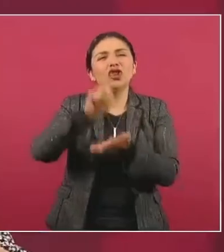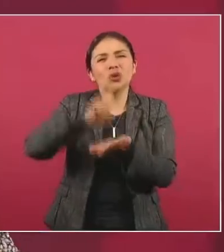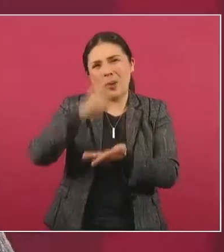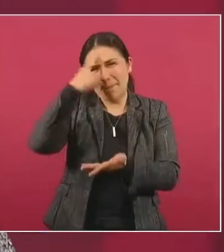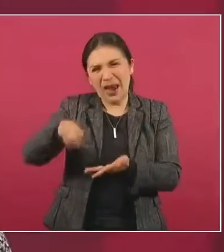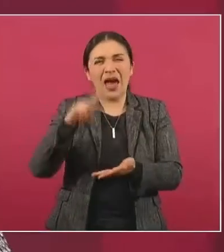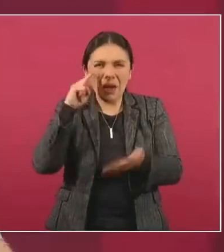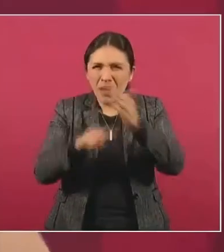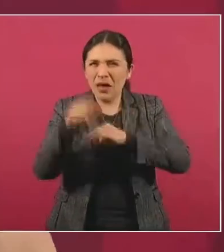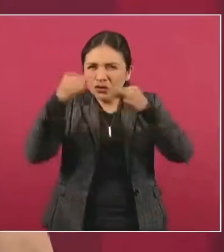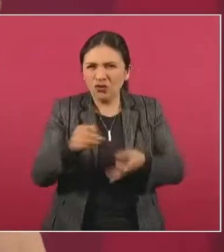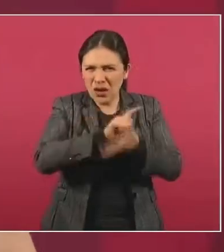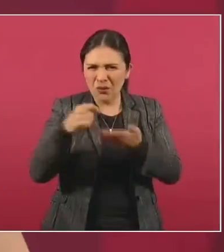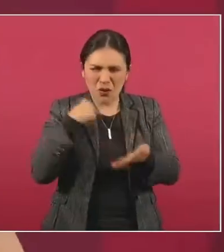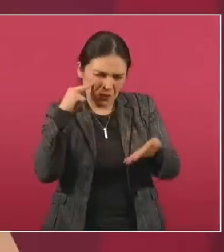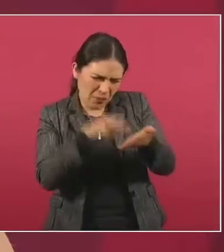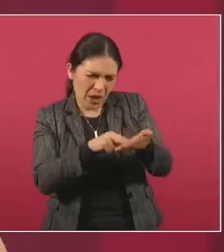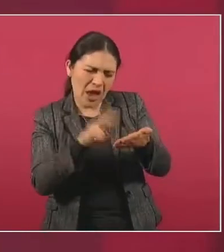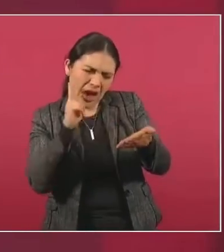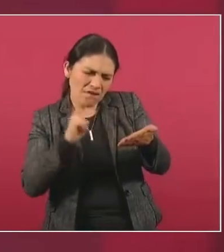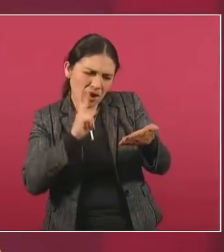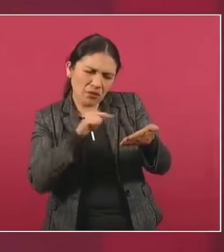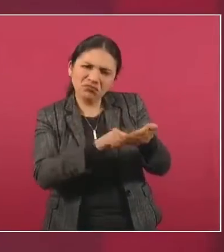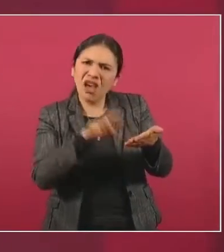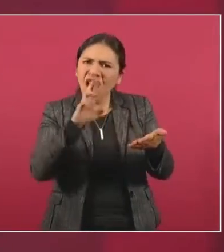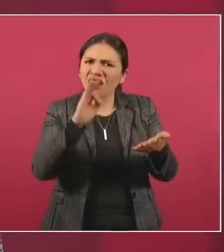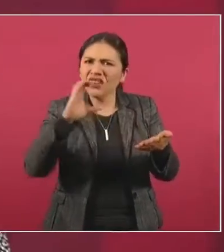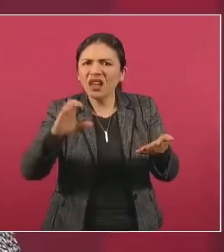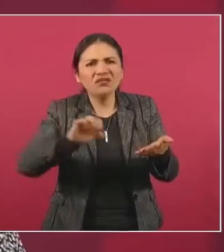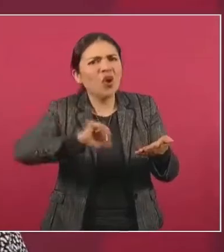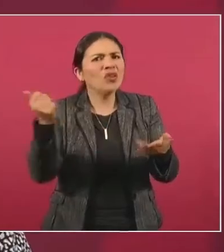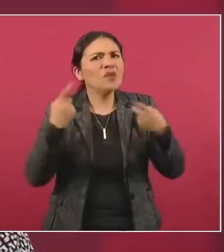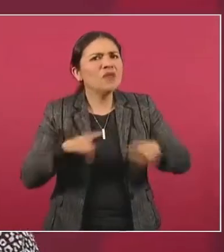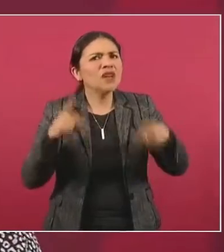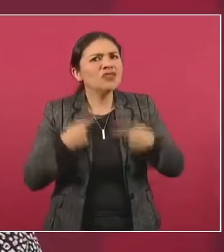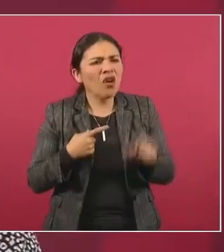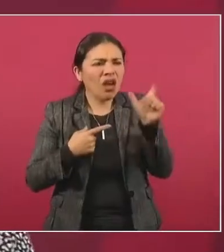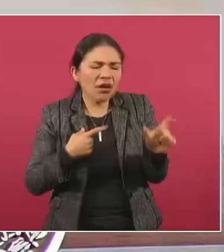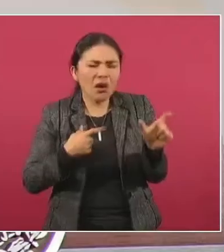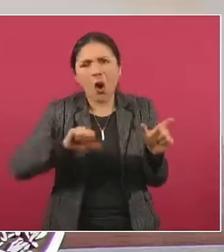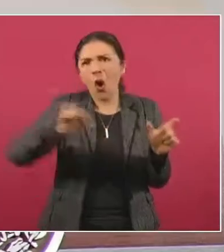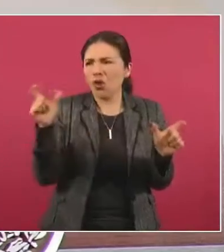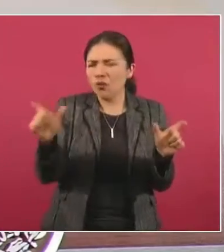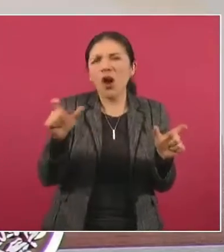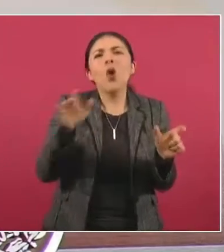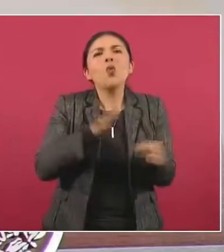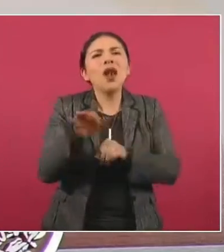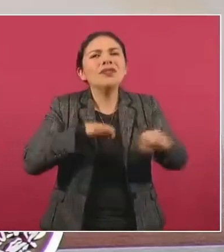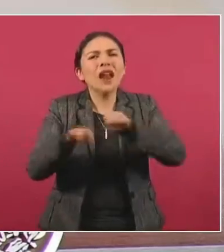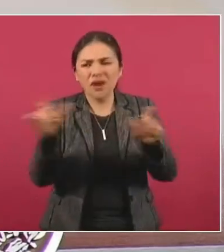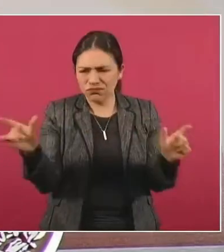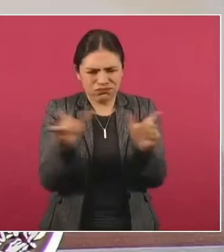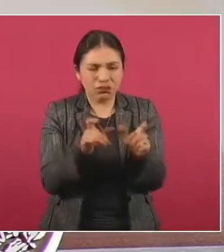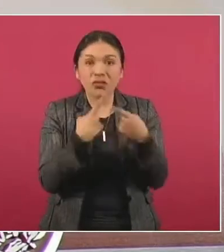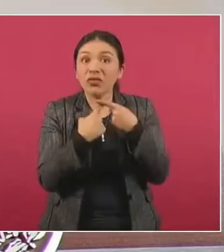pues así como que no cuadran las cosas porque el RFC es de una persona y el nombre o razón social es de otra. Entonces, para evitar todo este tipo